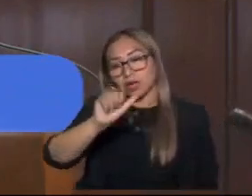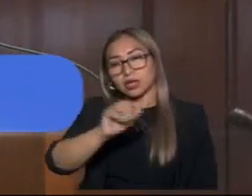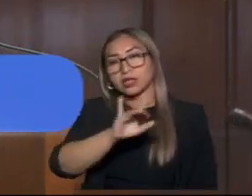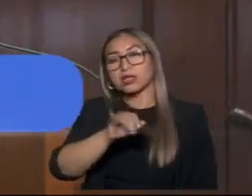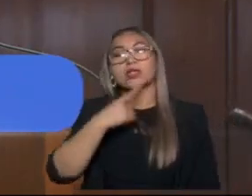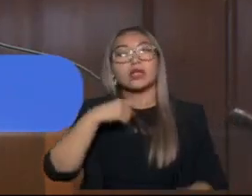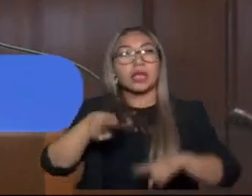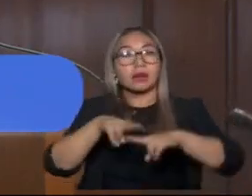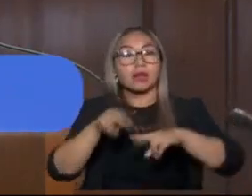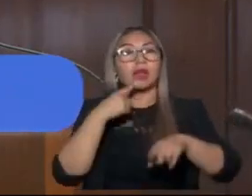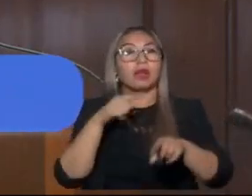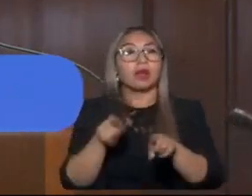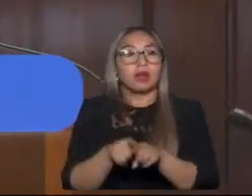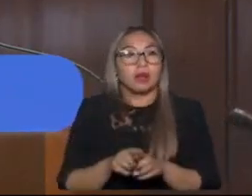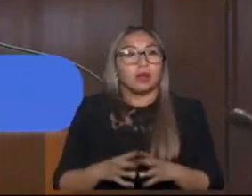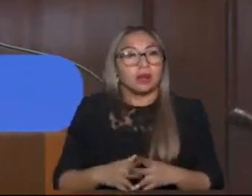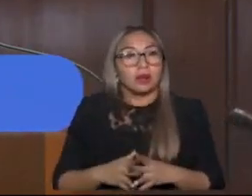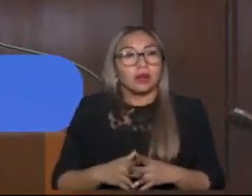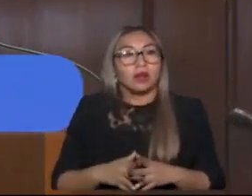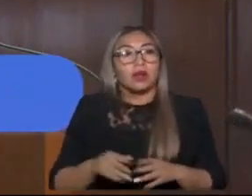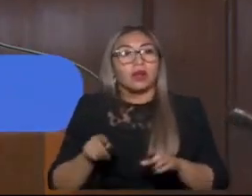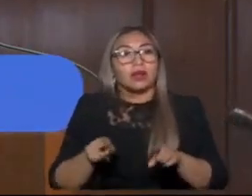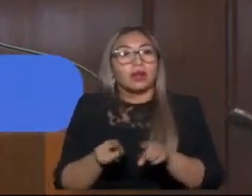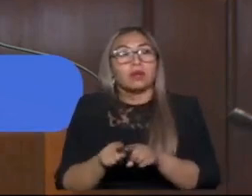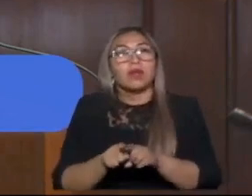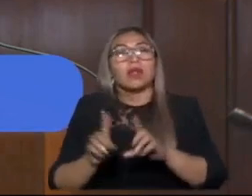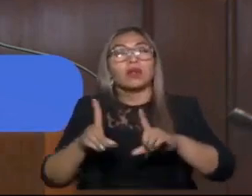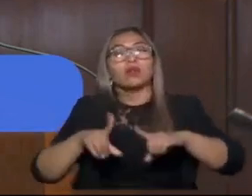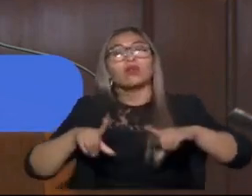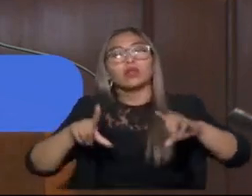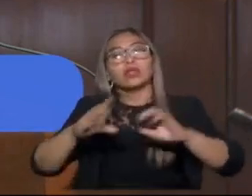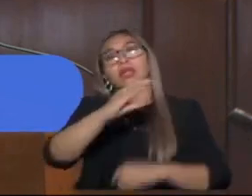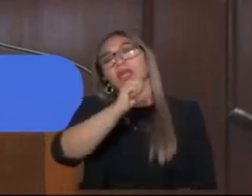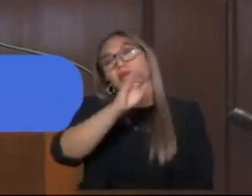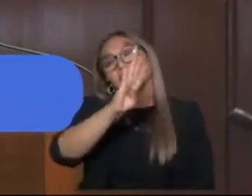construcción del intercambiador vial en la entrada de la Cabima,